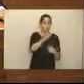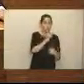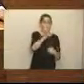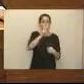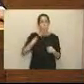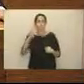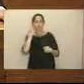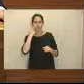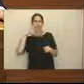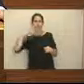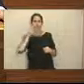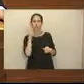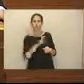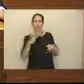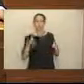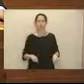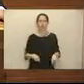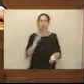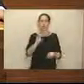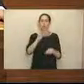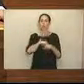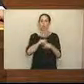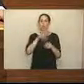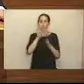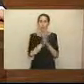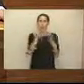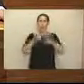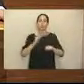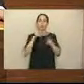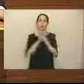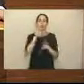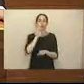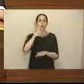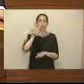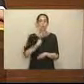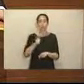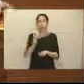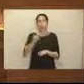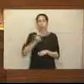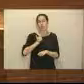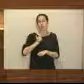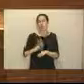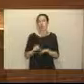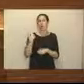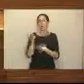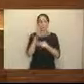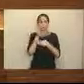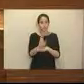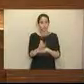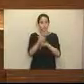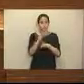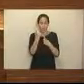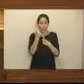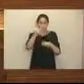público. Eso son contenidos para ese pacto contra la corrupción que usted ayer enunció, pero dejó absolutamente